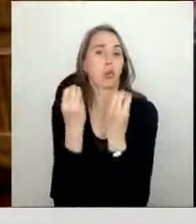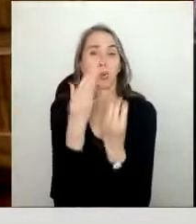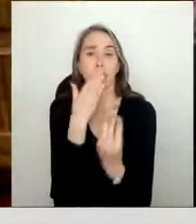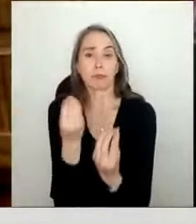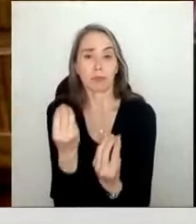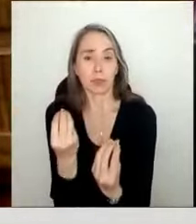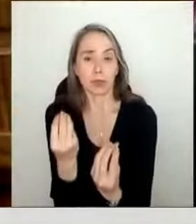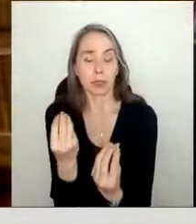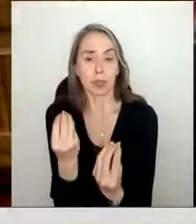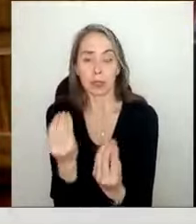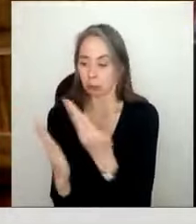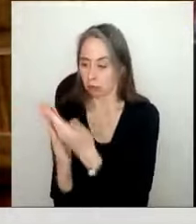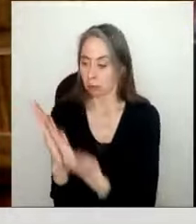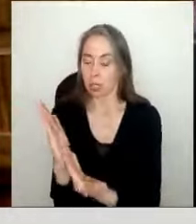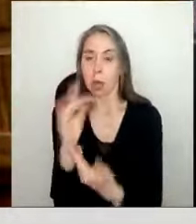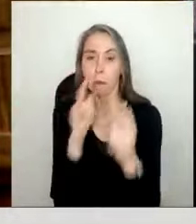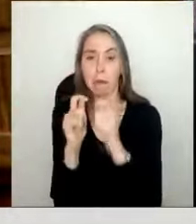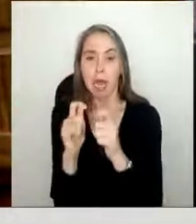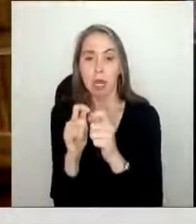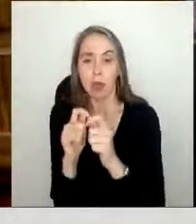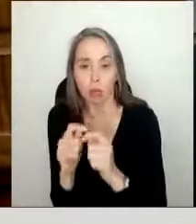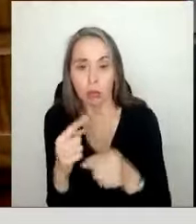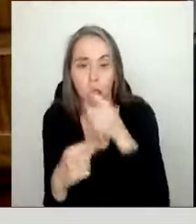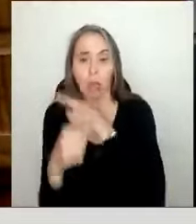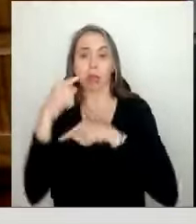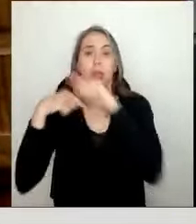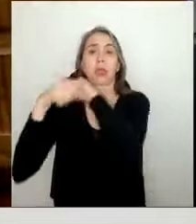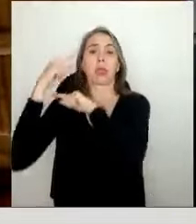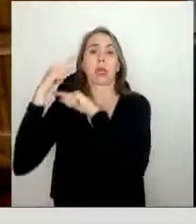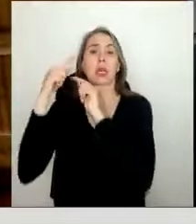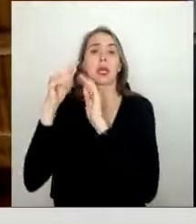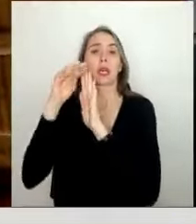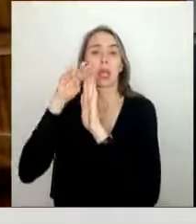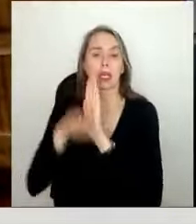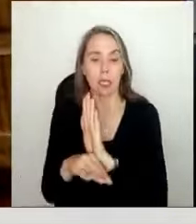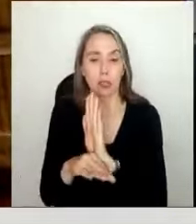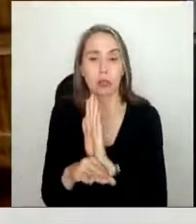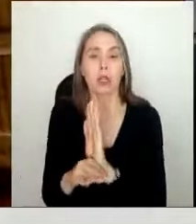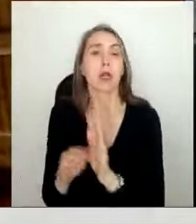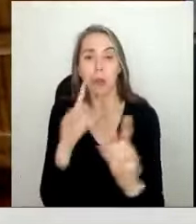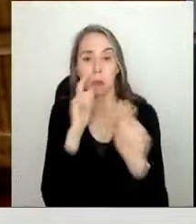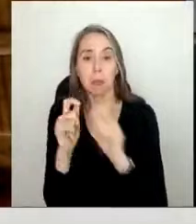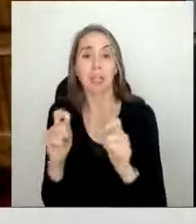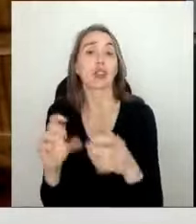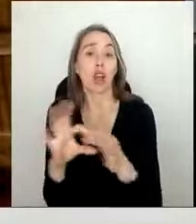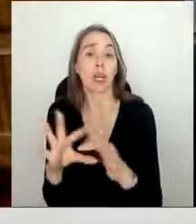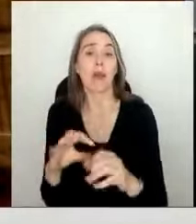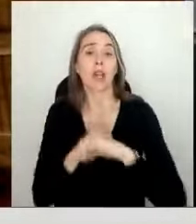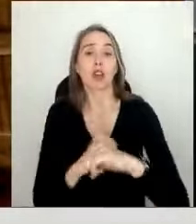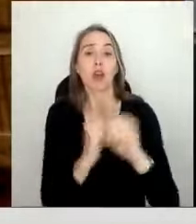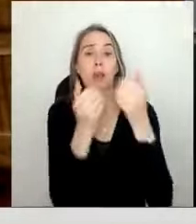era más que un peligroso retroceso que amenazaba con atentar gravemente contra la libertad de las